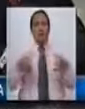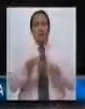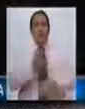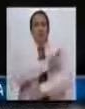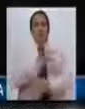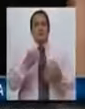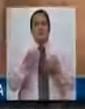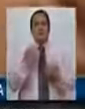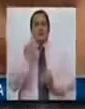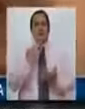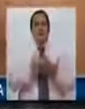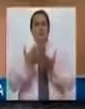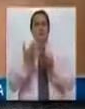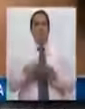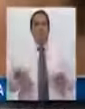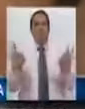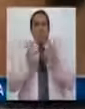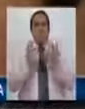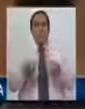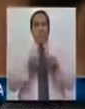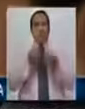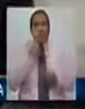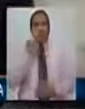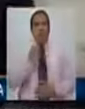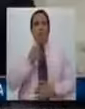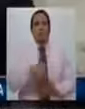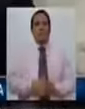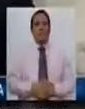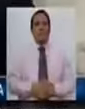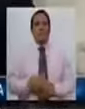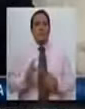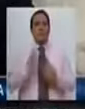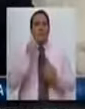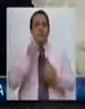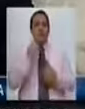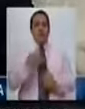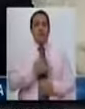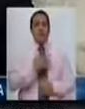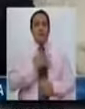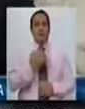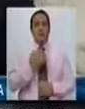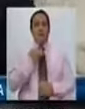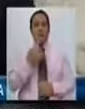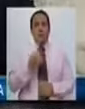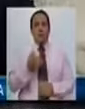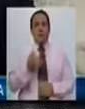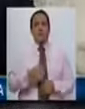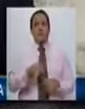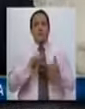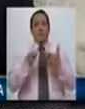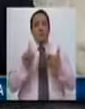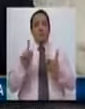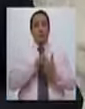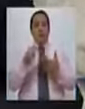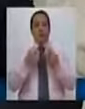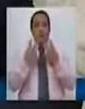Ministerio Público tiene 3 argumentos importantes para la acusación. Primero de ellos, la percepción del dinero. El segundo, que no